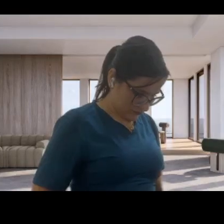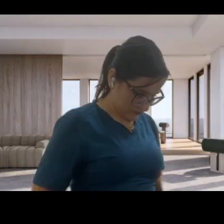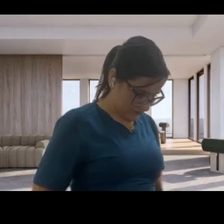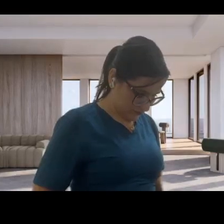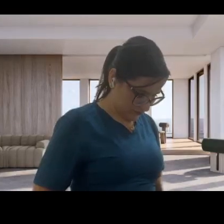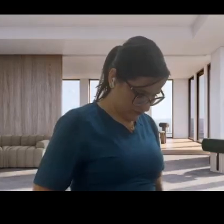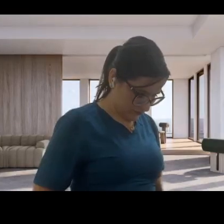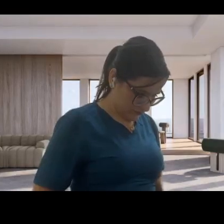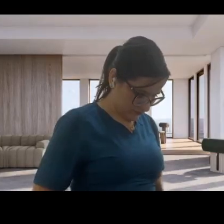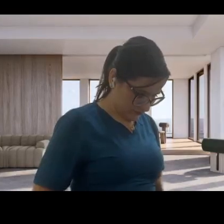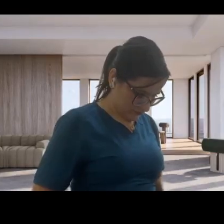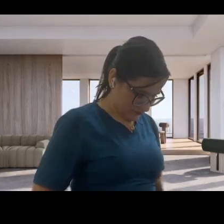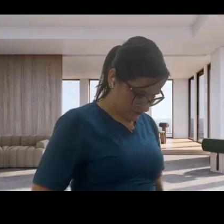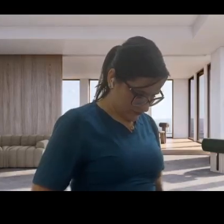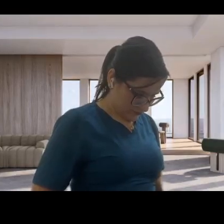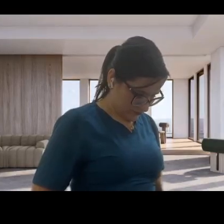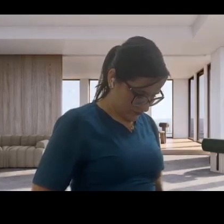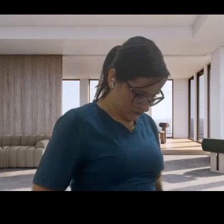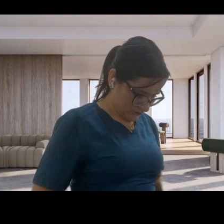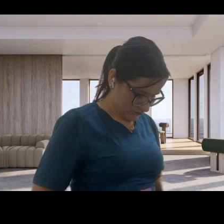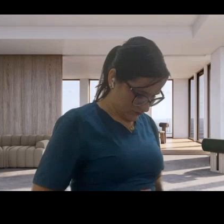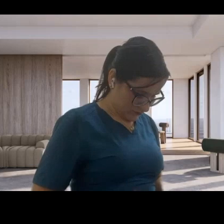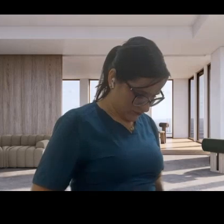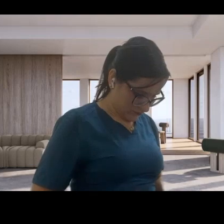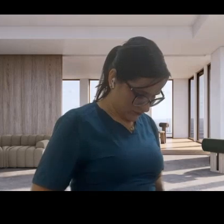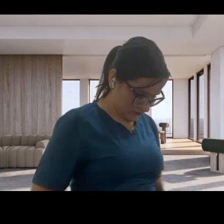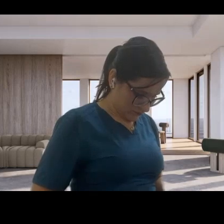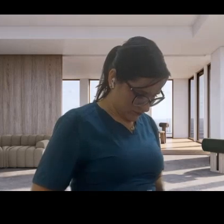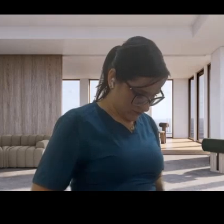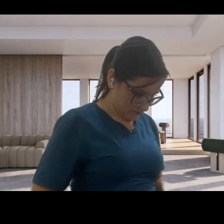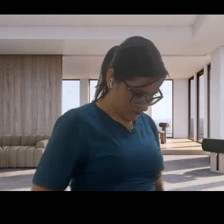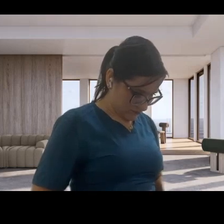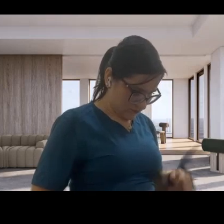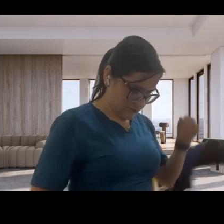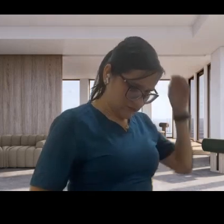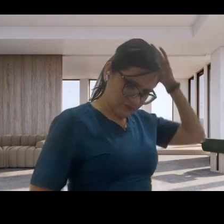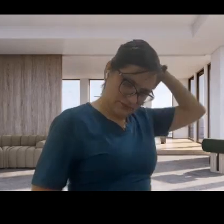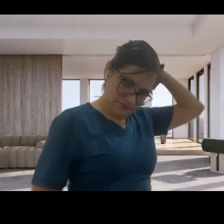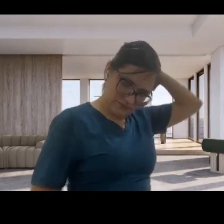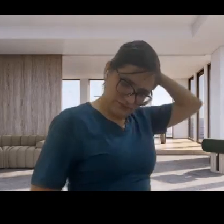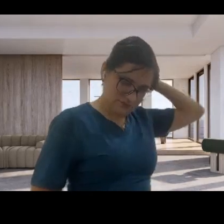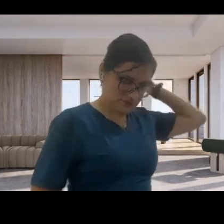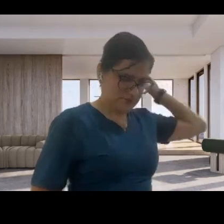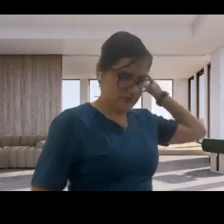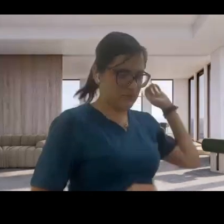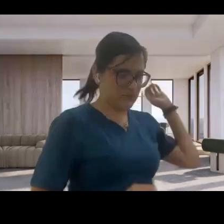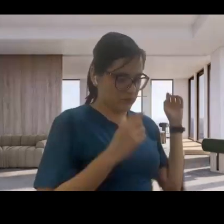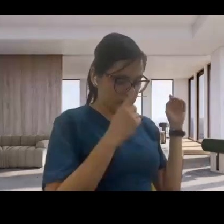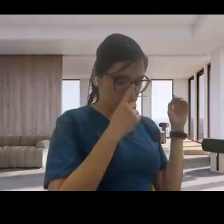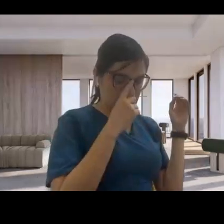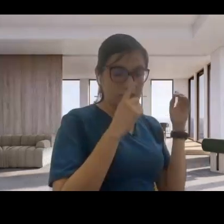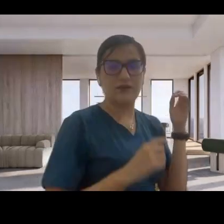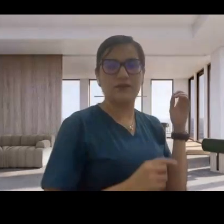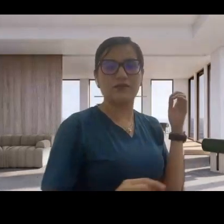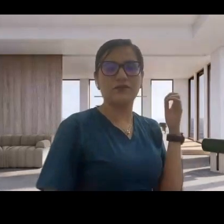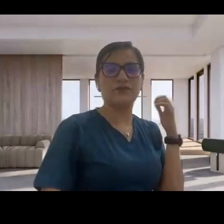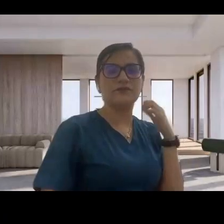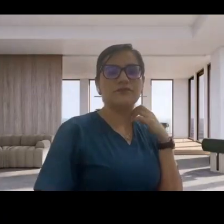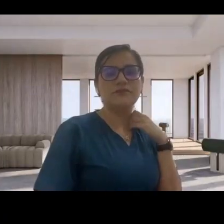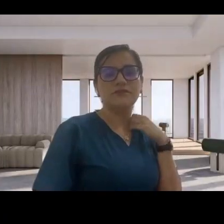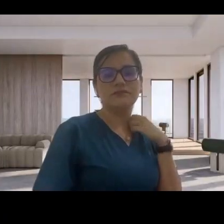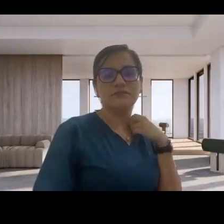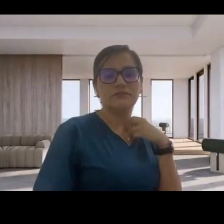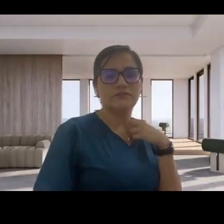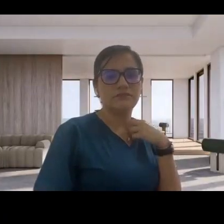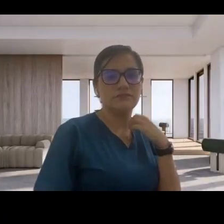gracias. Aquí es bien importante primero qué información está buscando, porque si no luego nos pasa como el